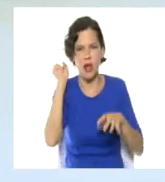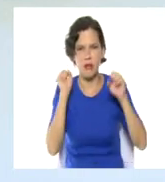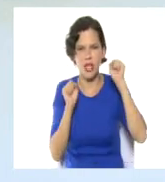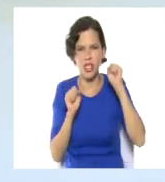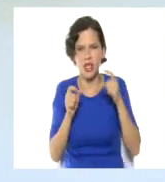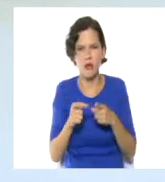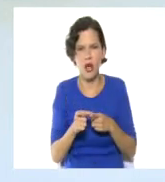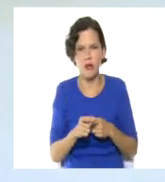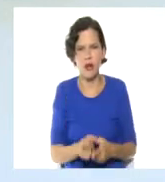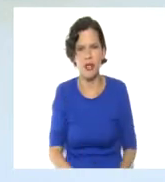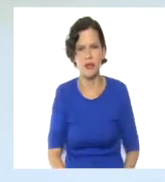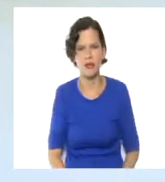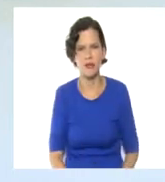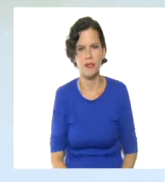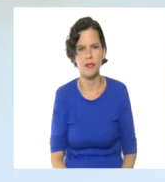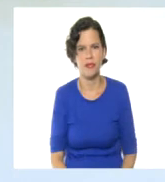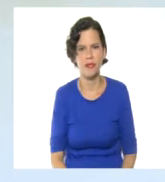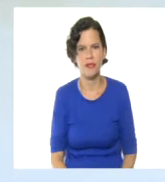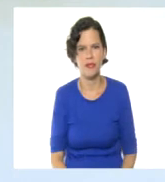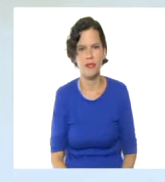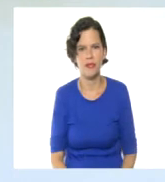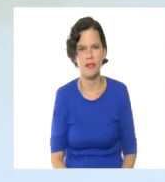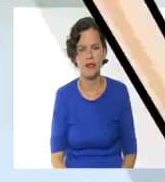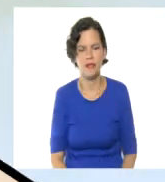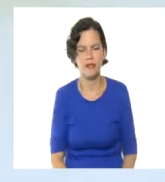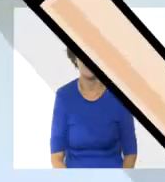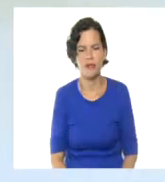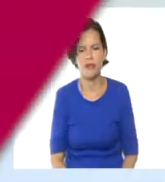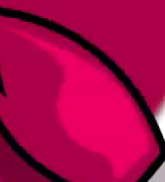aprenderemos las palabras claves. Adelante.